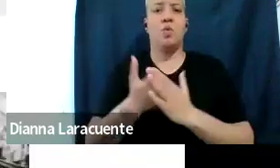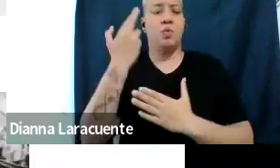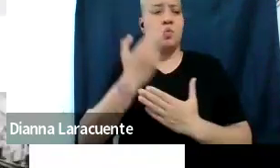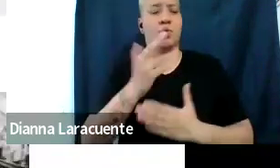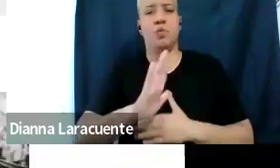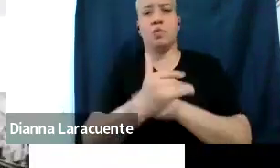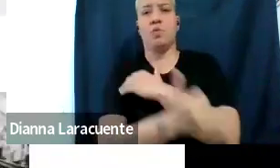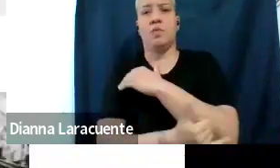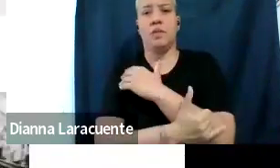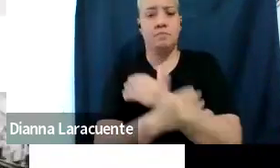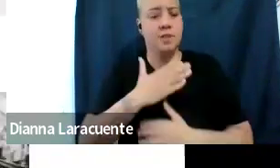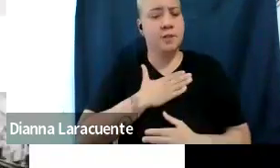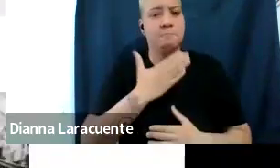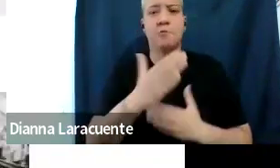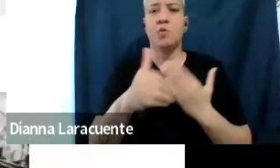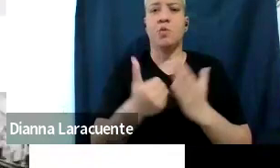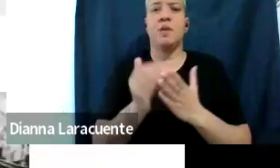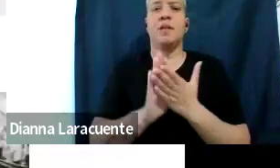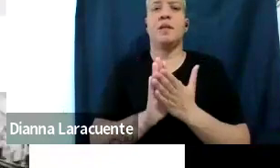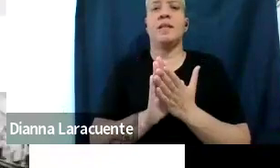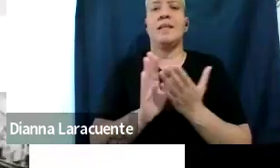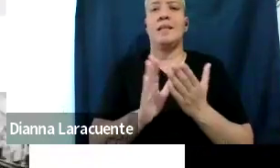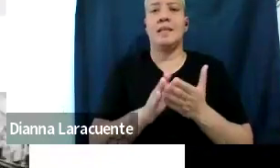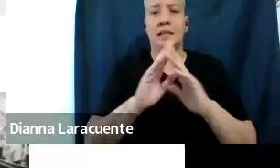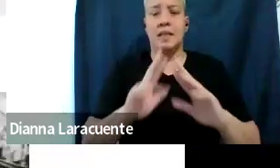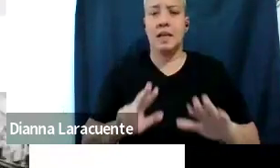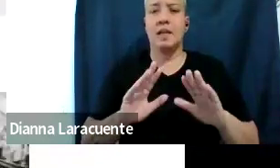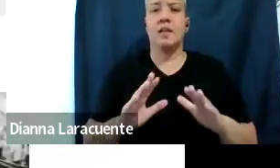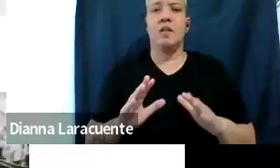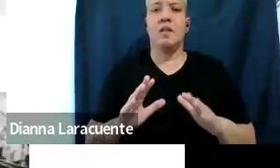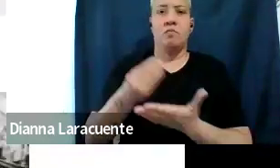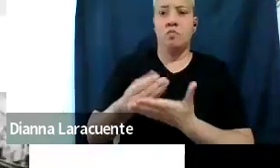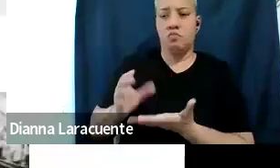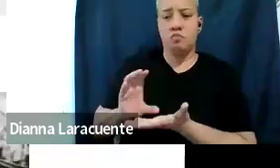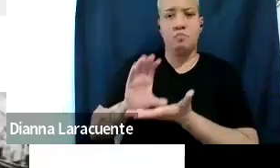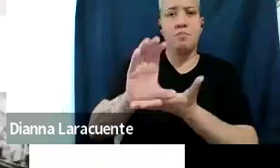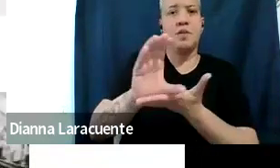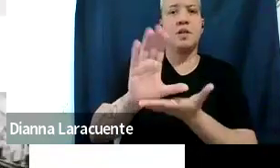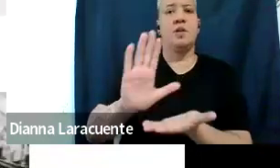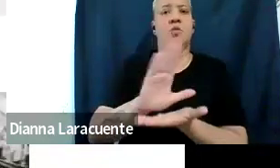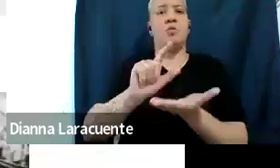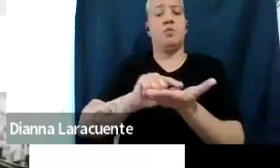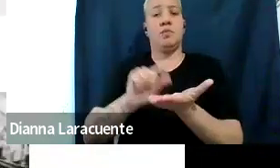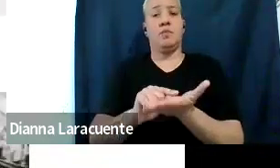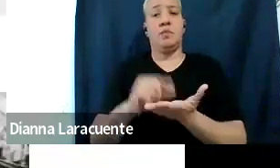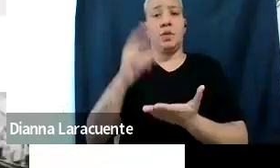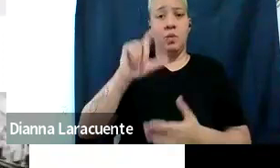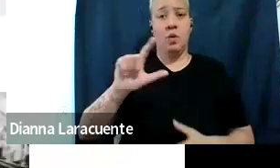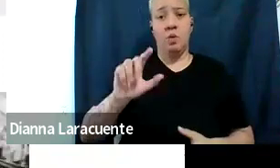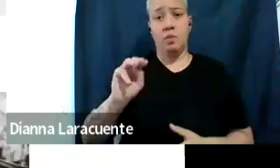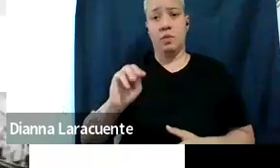darle, tranquilidad, fortuna, bienestar, todo su dinero él lo puso en su periódico, porque Muñoz Rivera nos dejó